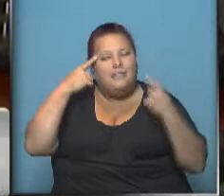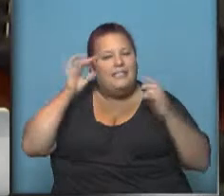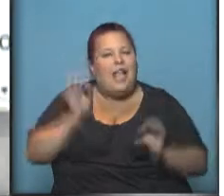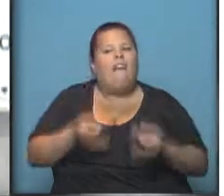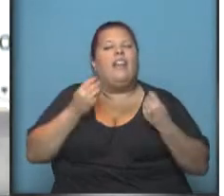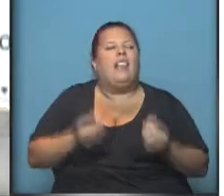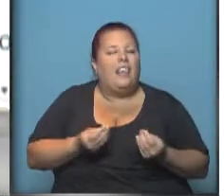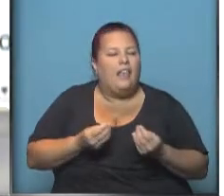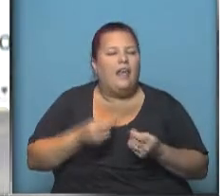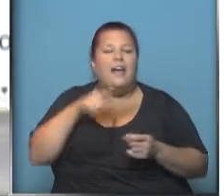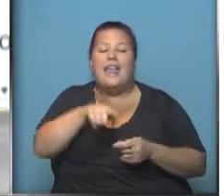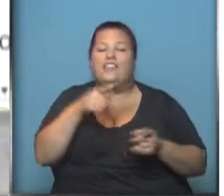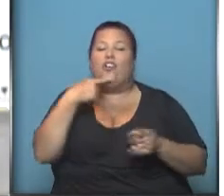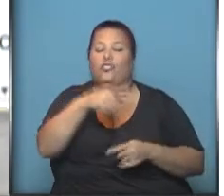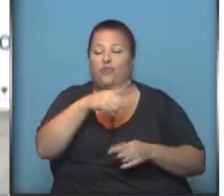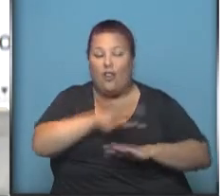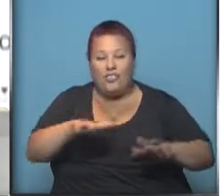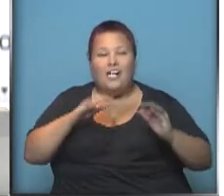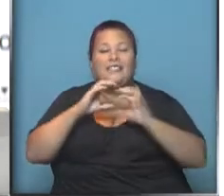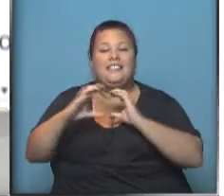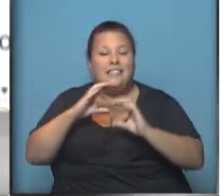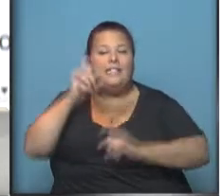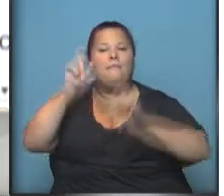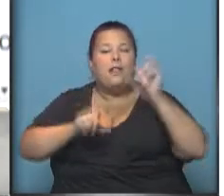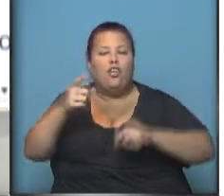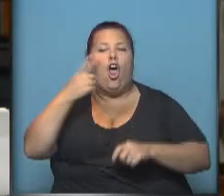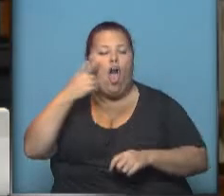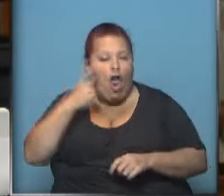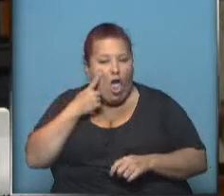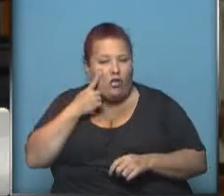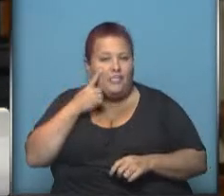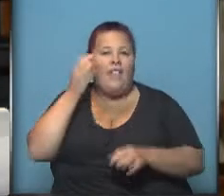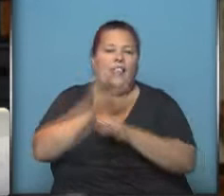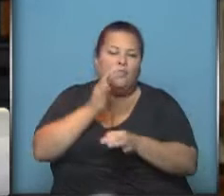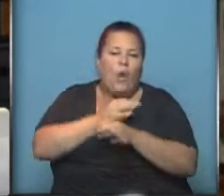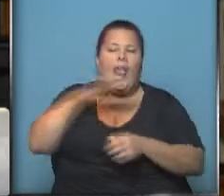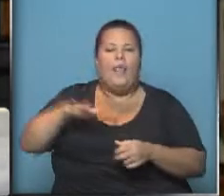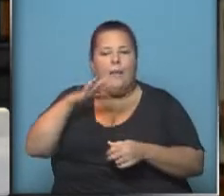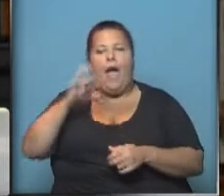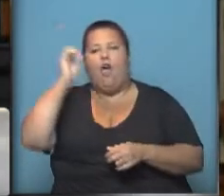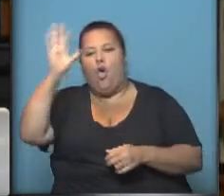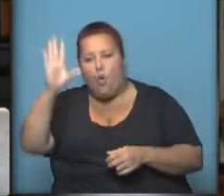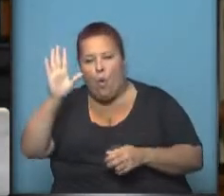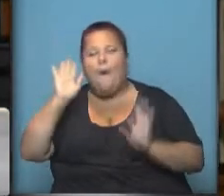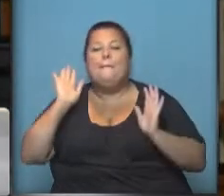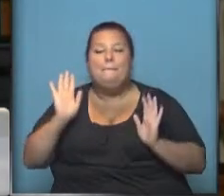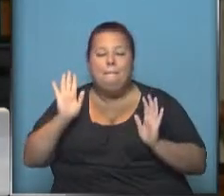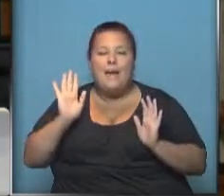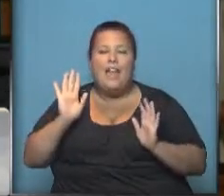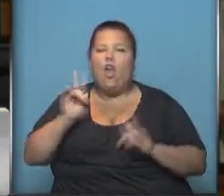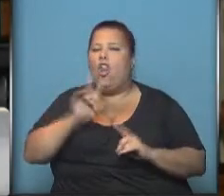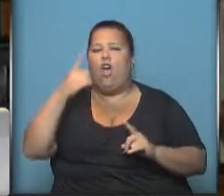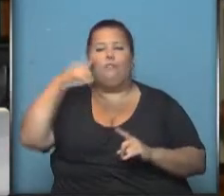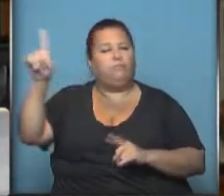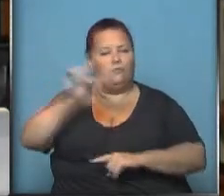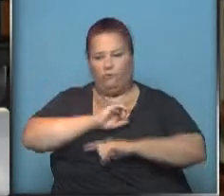de que aquellos con quienes los chicos chatean son gente que ellos conocen de la escuela del barrio del club pero de ninguna manera